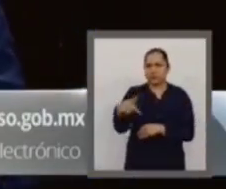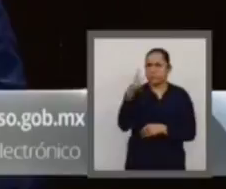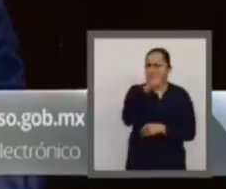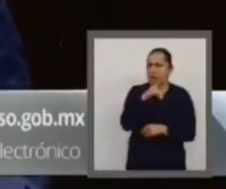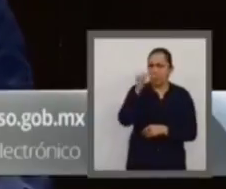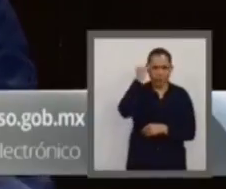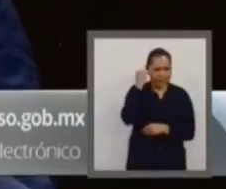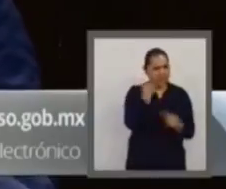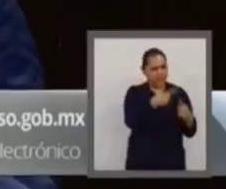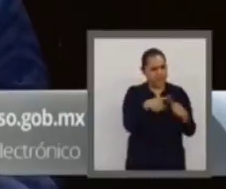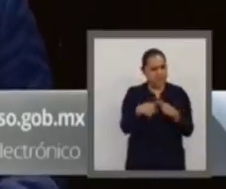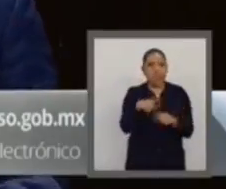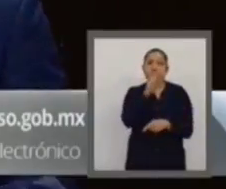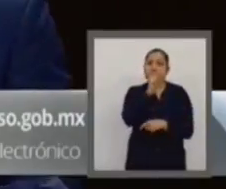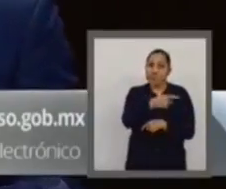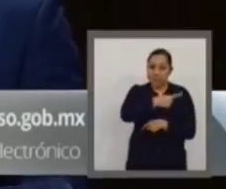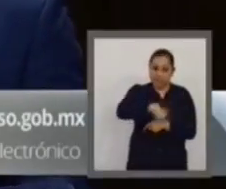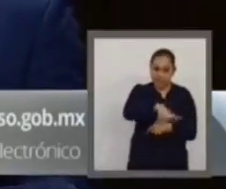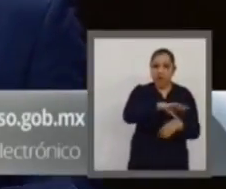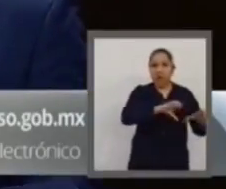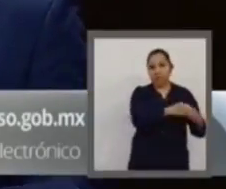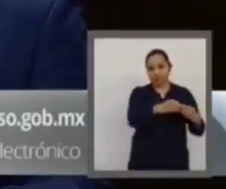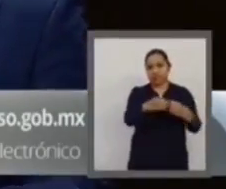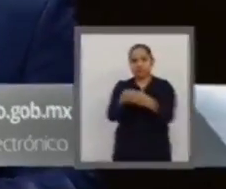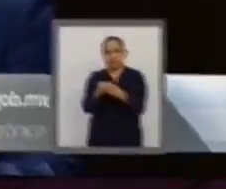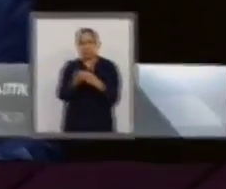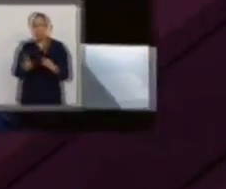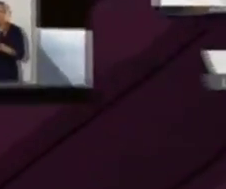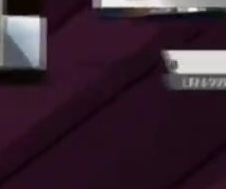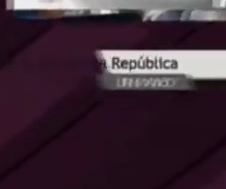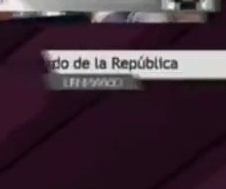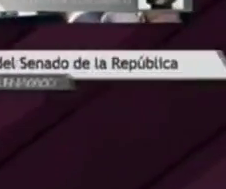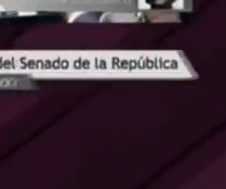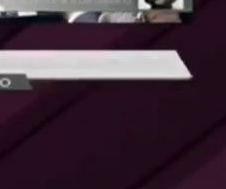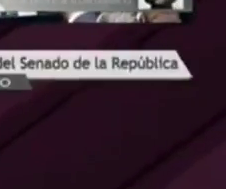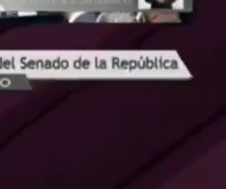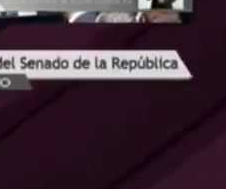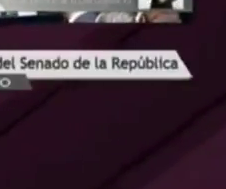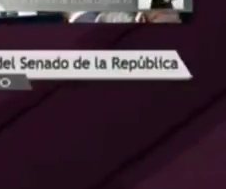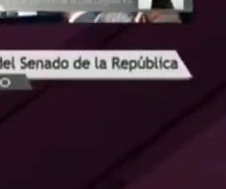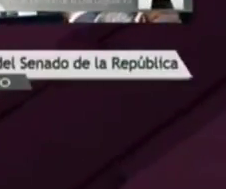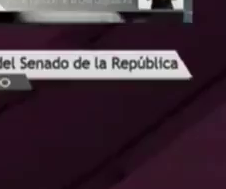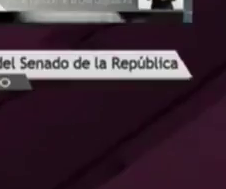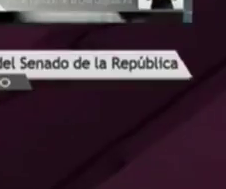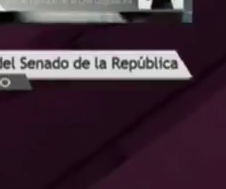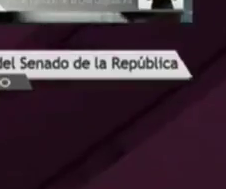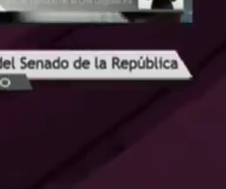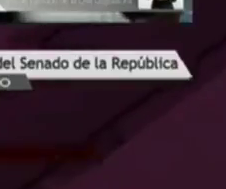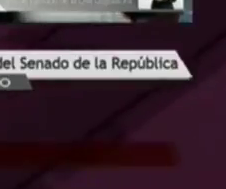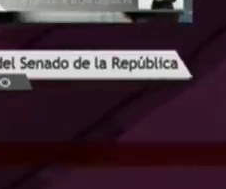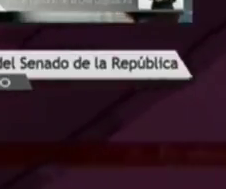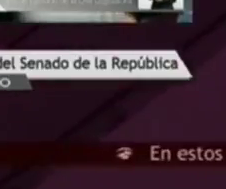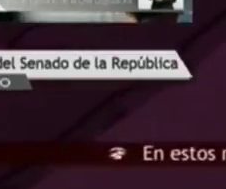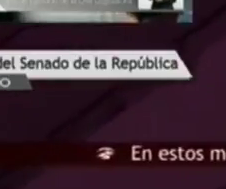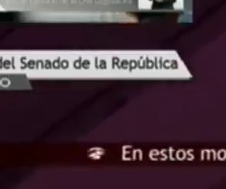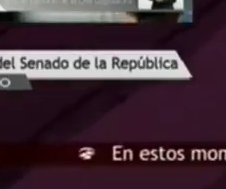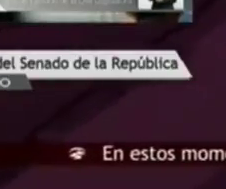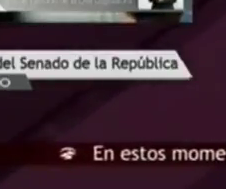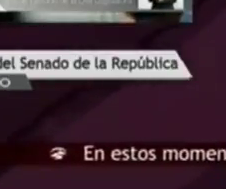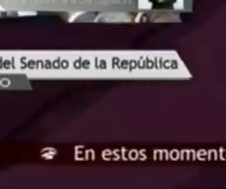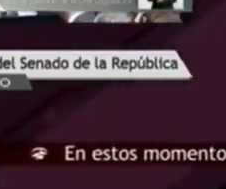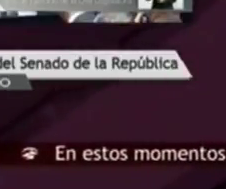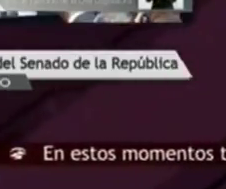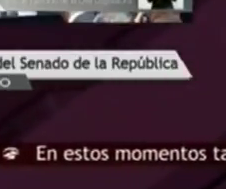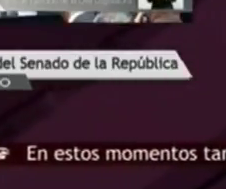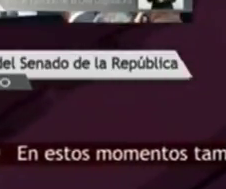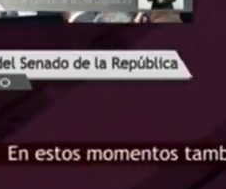pueblos originarios son discriminados, pues precisamente su lengua es el baluarte primordial de sus culturas y